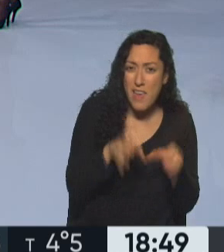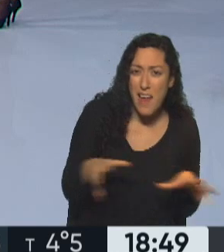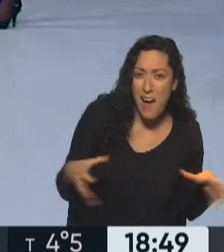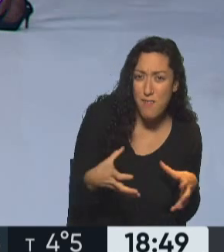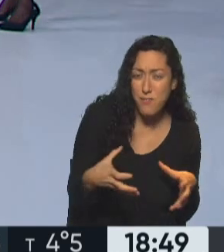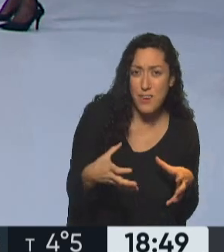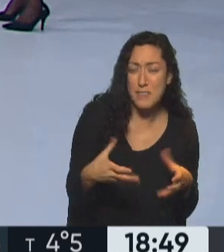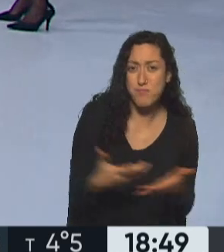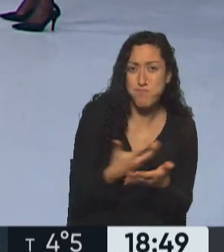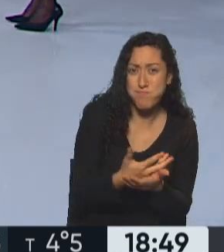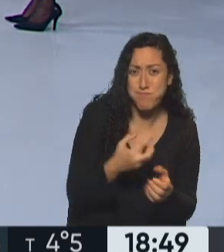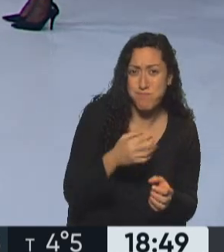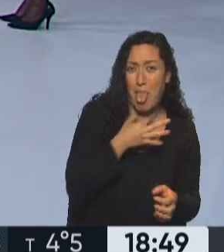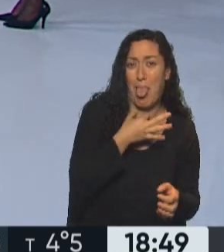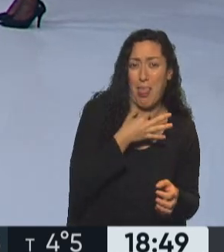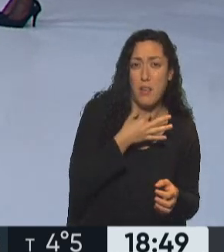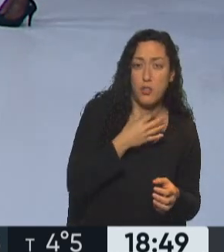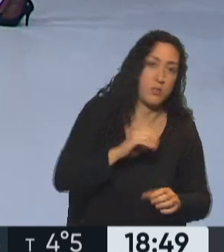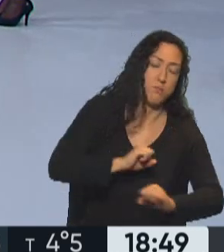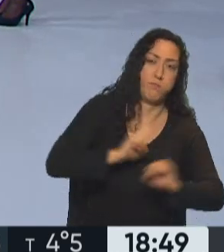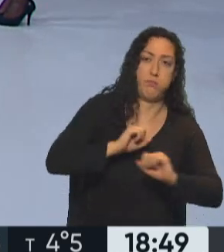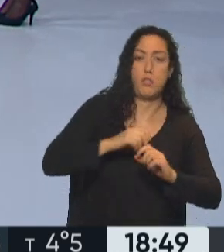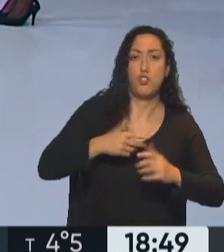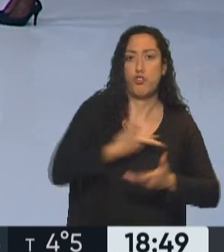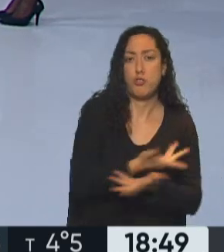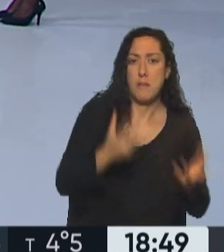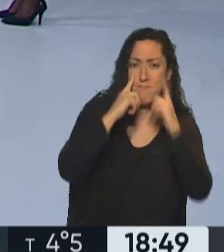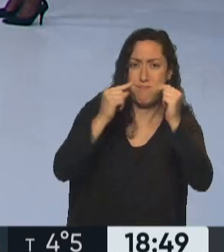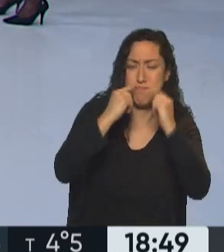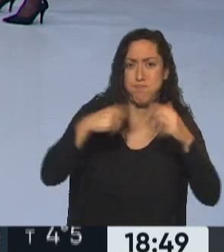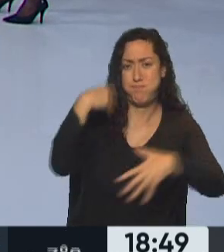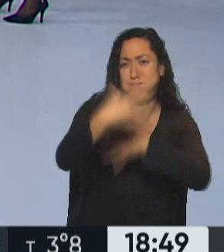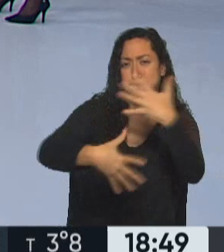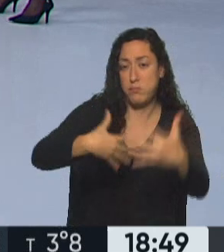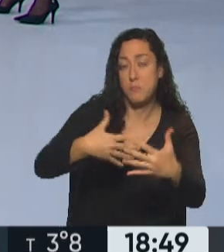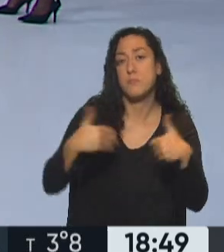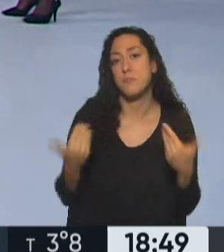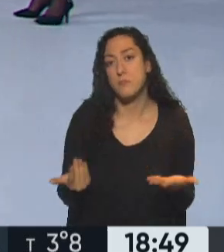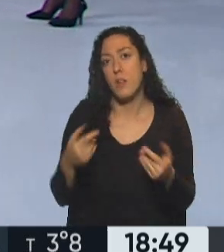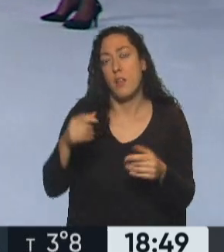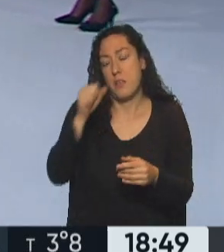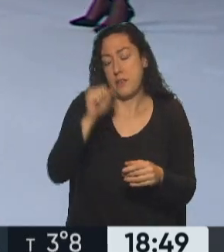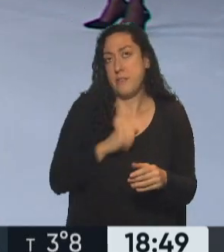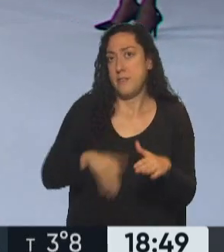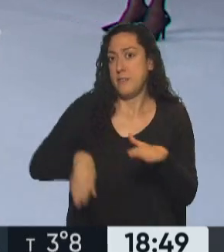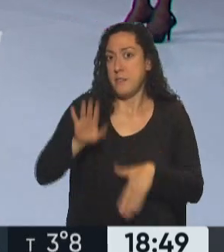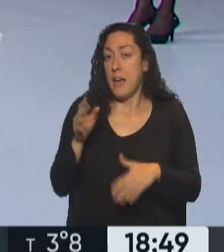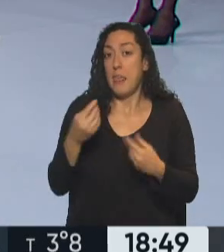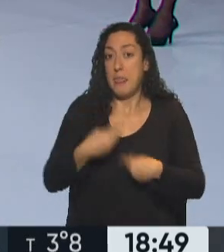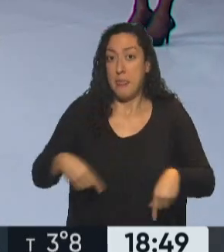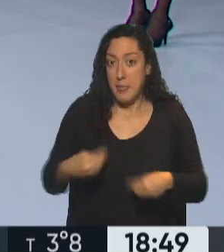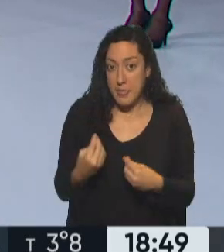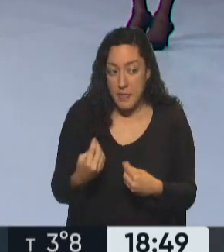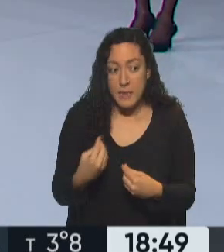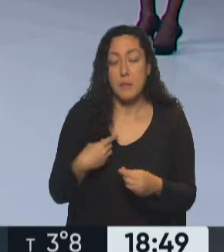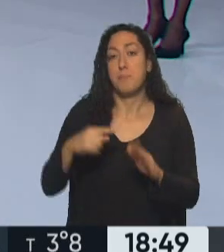social. Reforma agraria integral también va a ser uno de los principales desafíos. Lo que plantean es que no tiene que ver con expropiación, pero sí